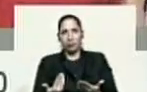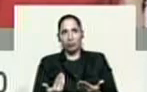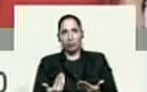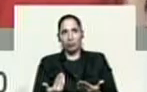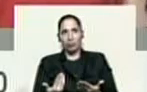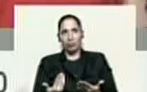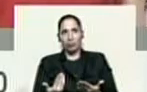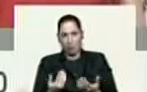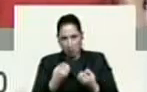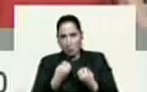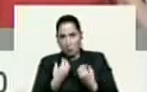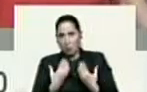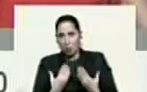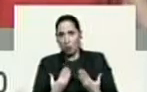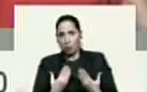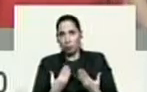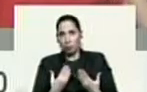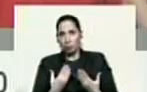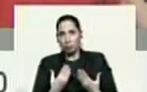Qué bueno, ¿no? Hablar de los demás.